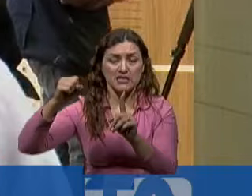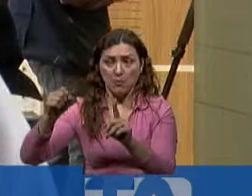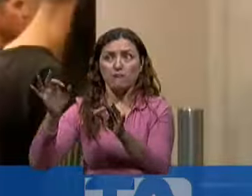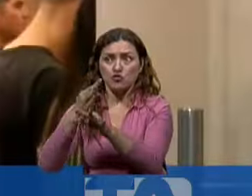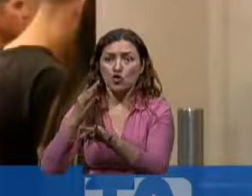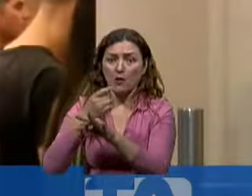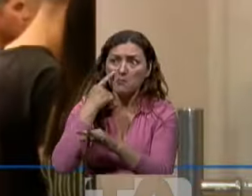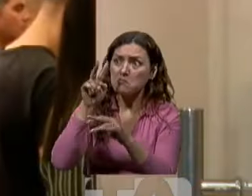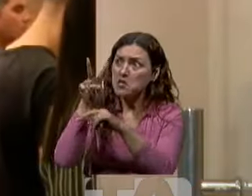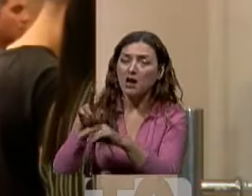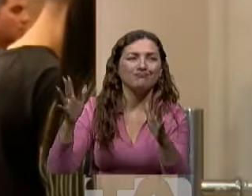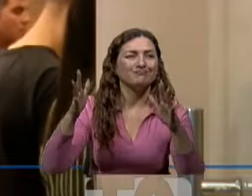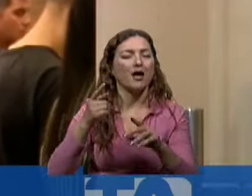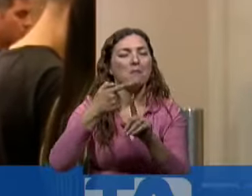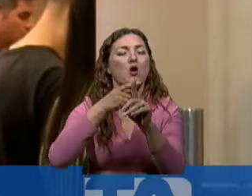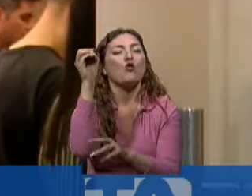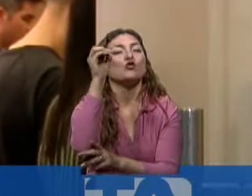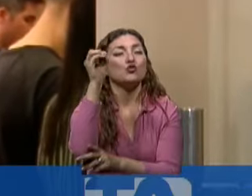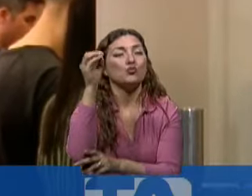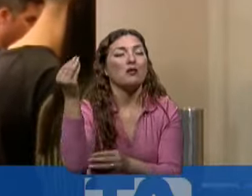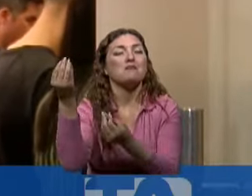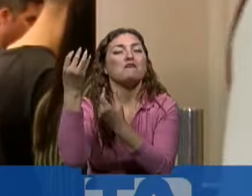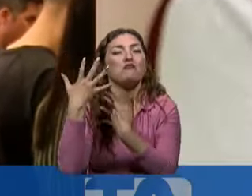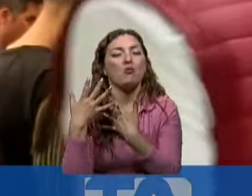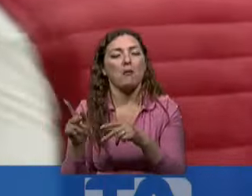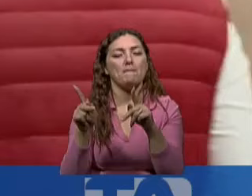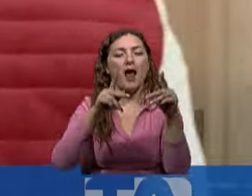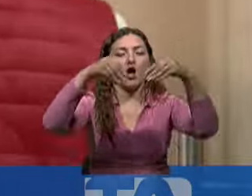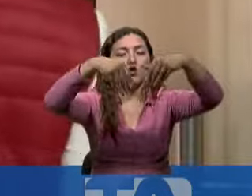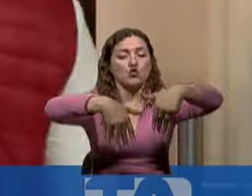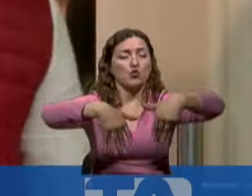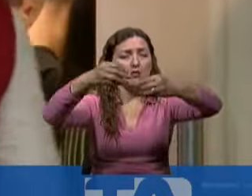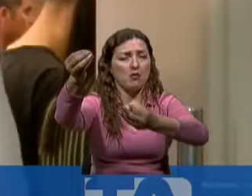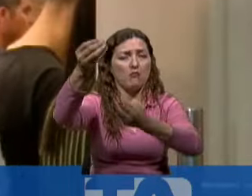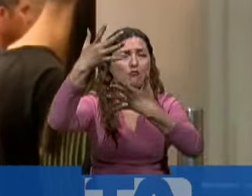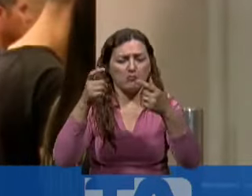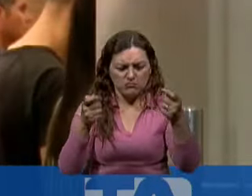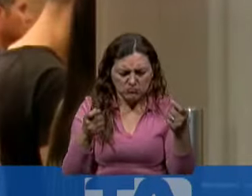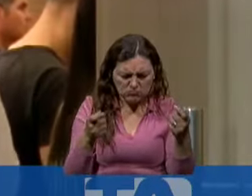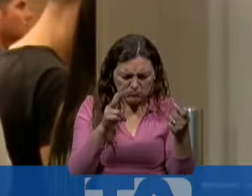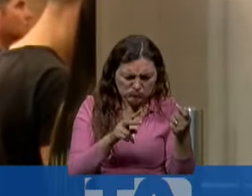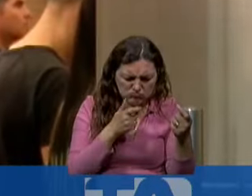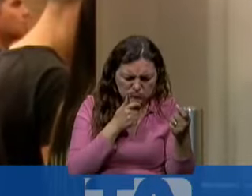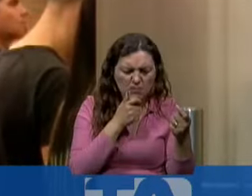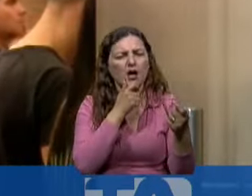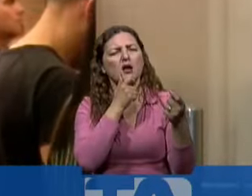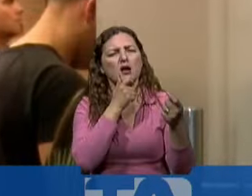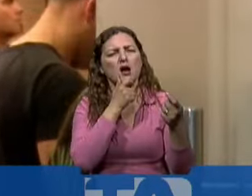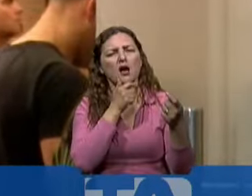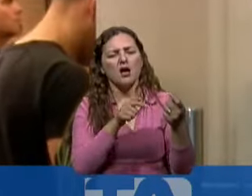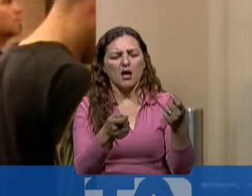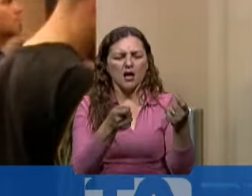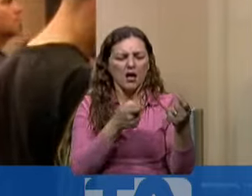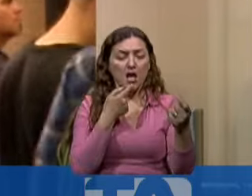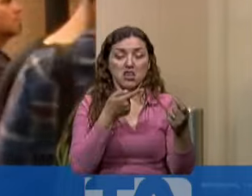temprana funcione. En octubre nosotros conocimos el famoso plan lluvias, que se mencionó que iba a existir una inversión